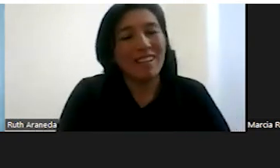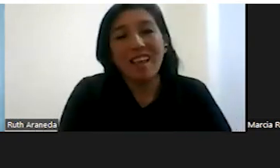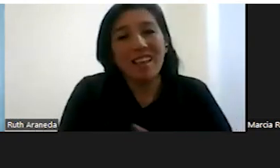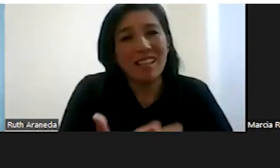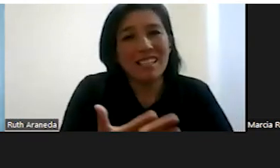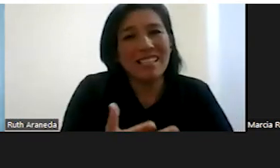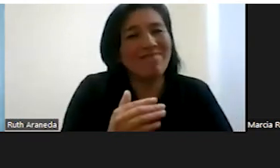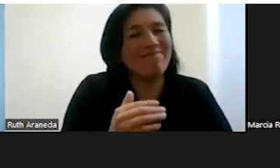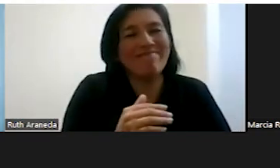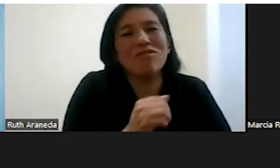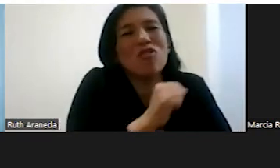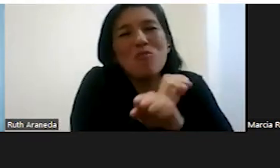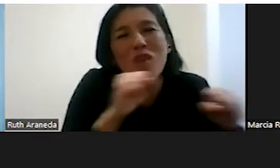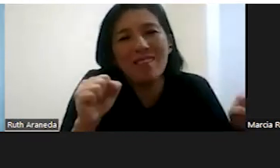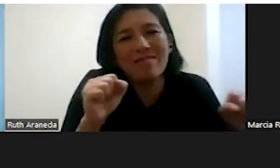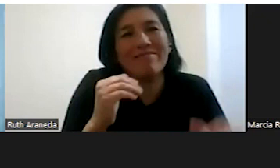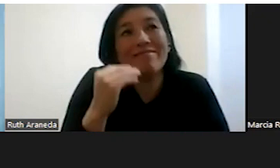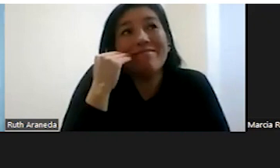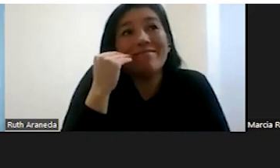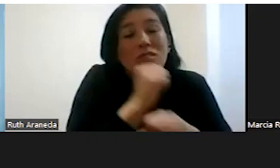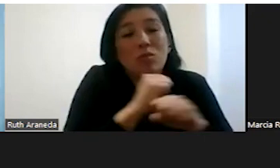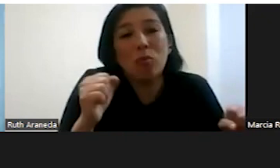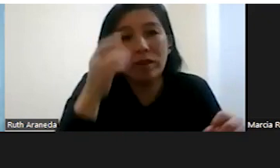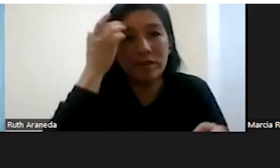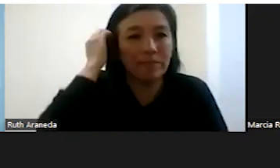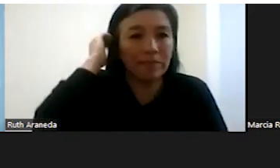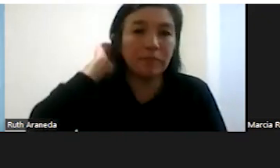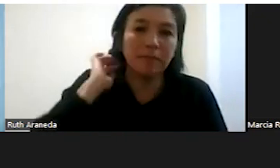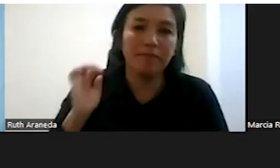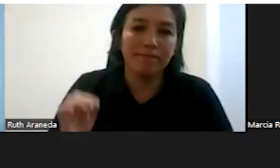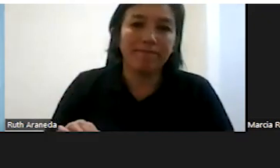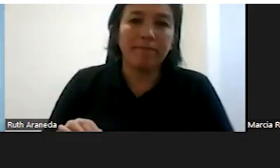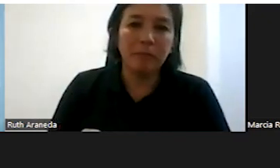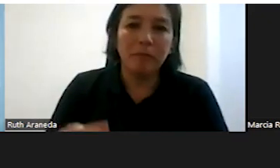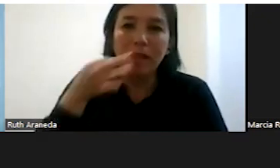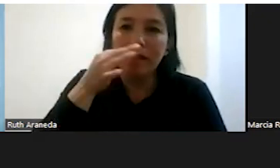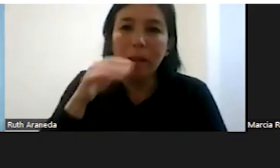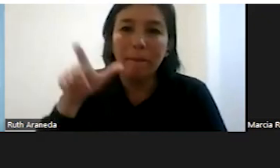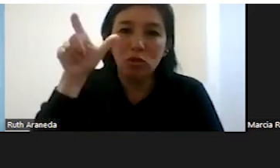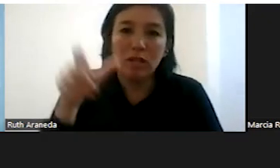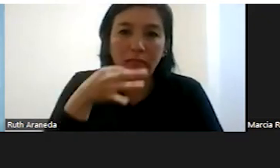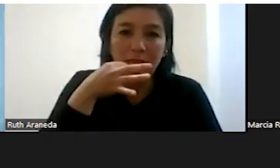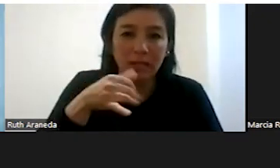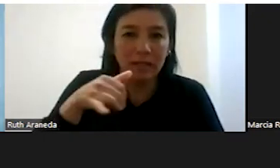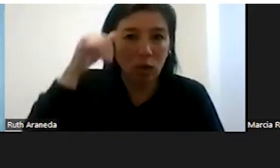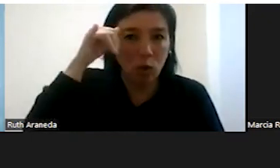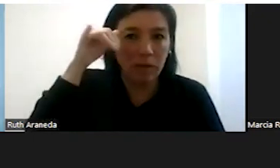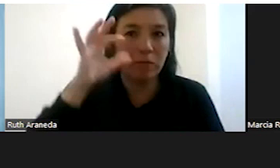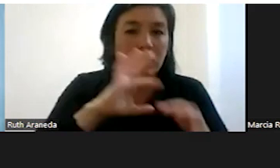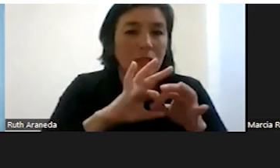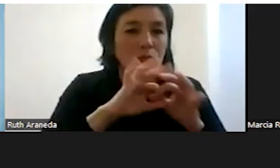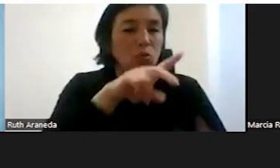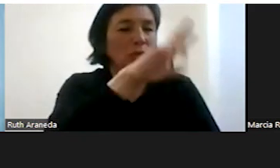es casi imposible, creo yo, dejarlo como tal cual. Disculpe, Sí, tiene, muchas gracias, tiene toda